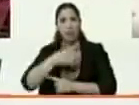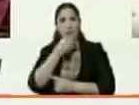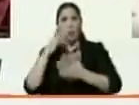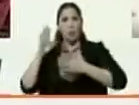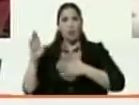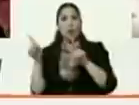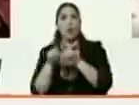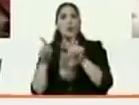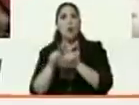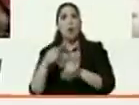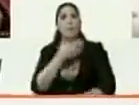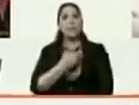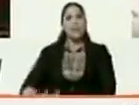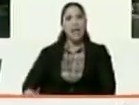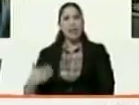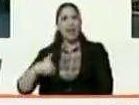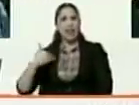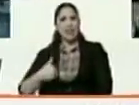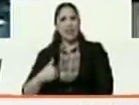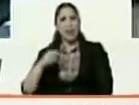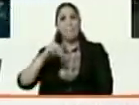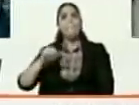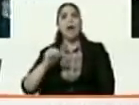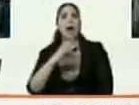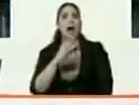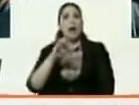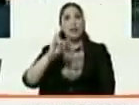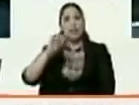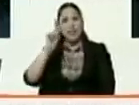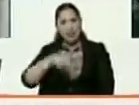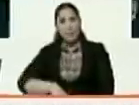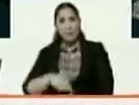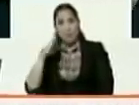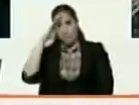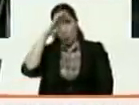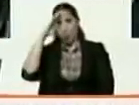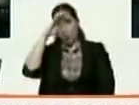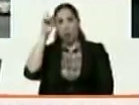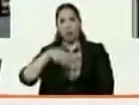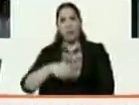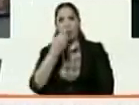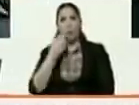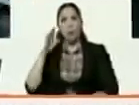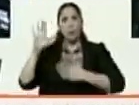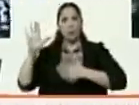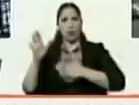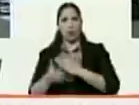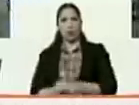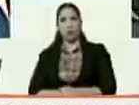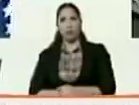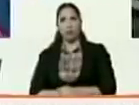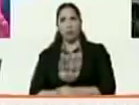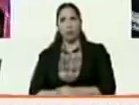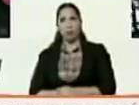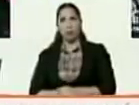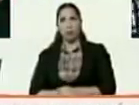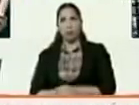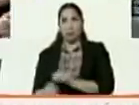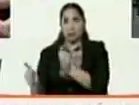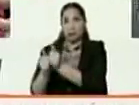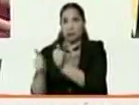Macri, como se comprometió Bolsonaro, o como se comprometió el vecino de aquí, del